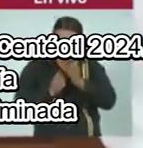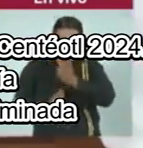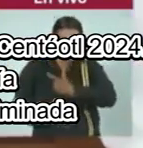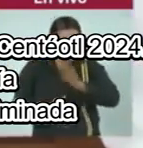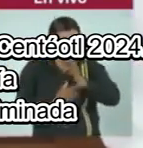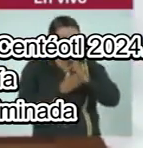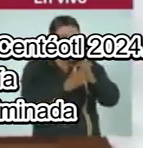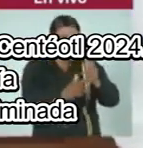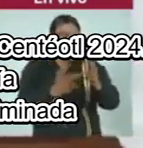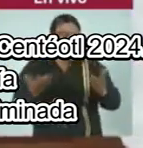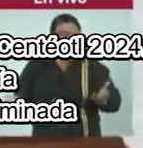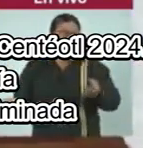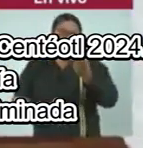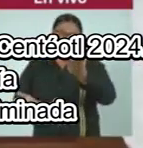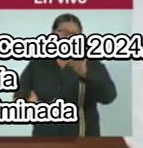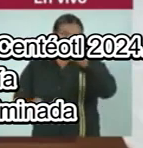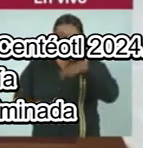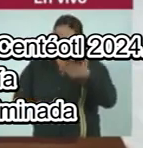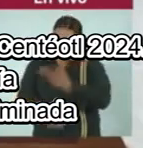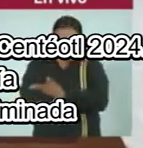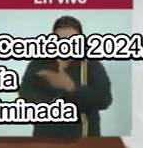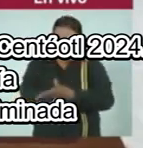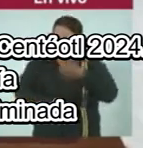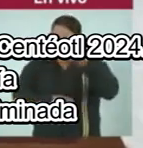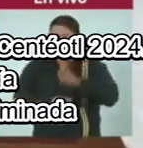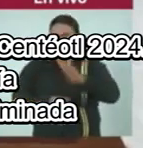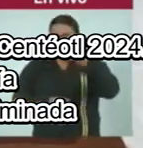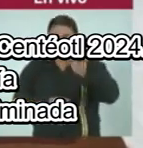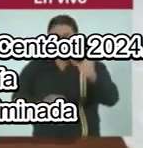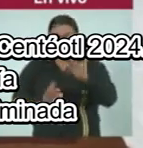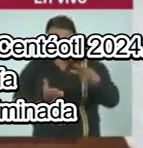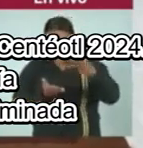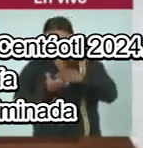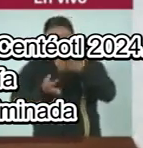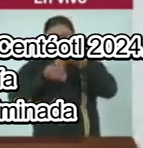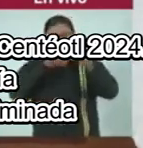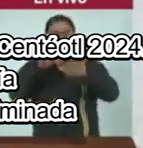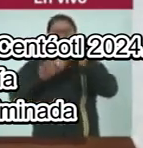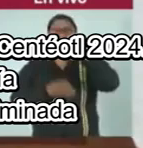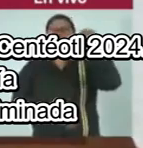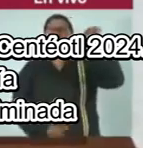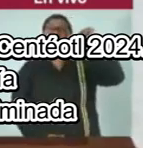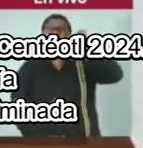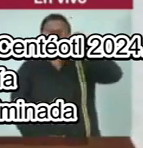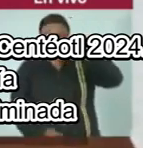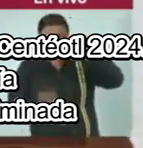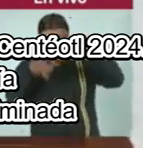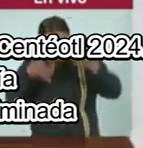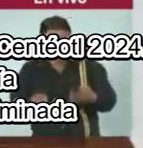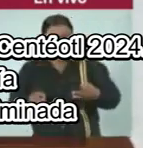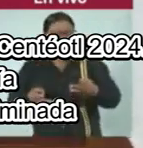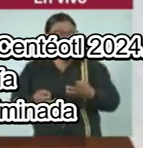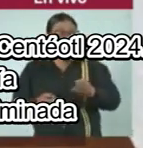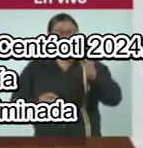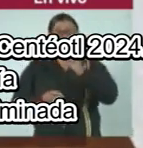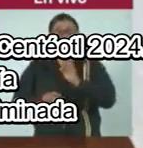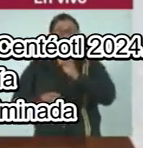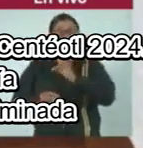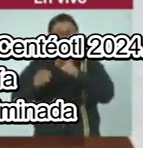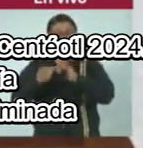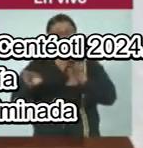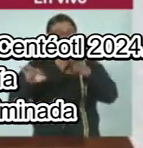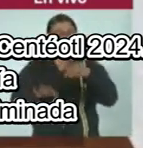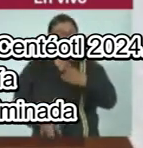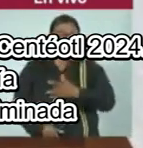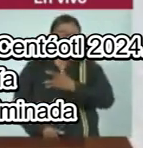contestar y siempre he sido muy sincera Incluso en el discurso incluso ayer mismo esta noticia a mí sí sí me